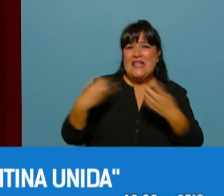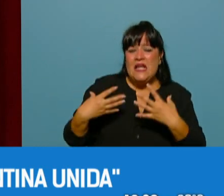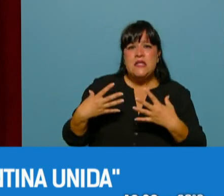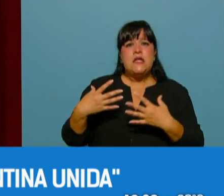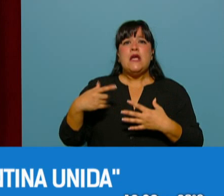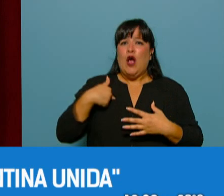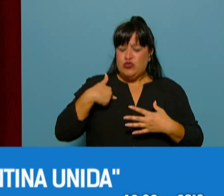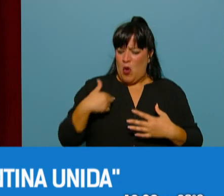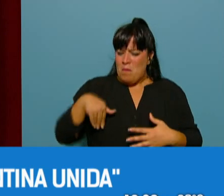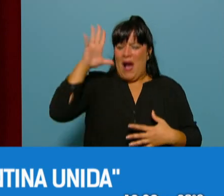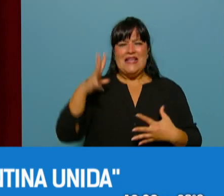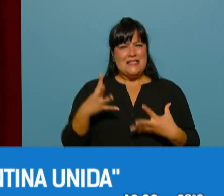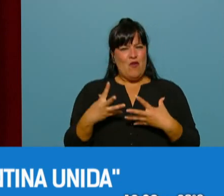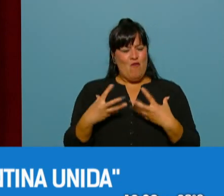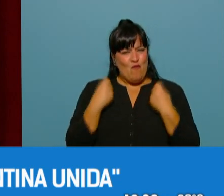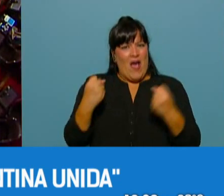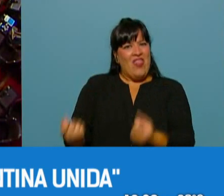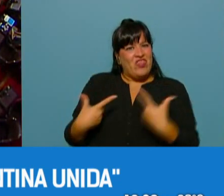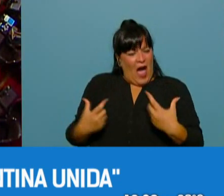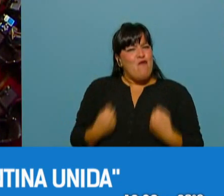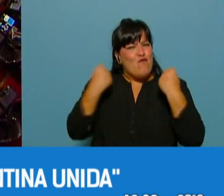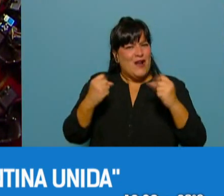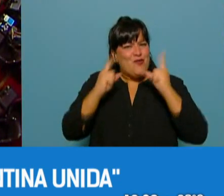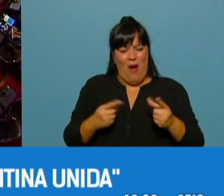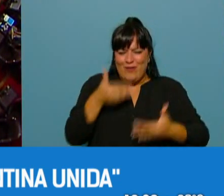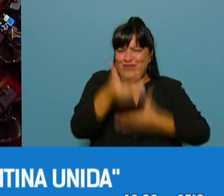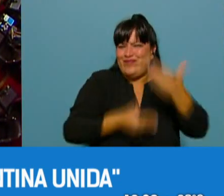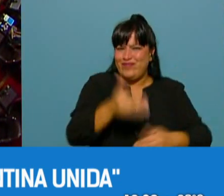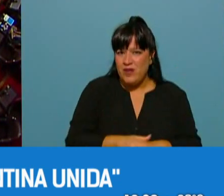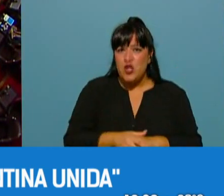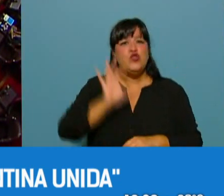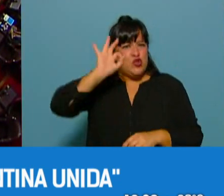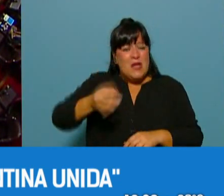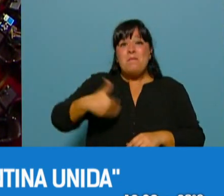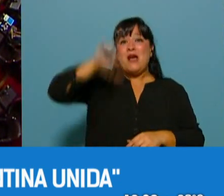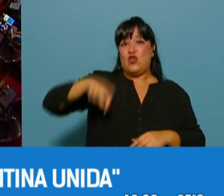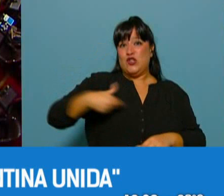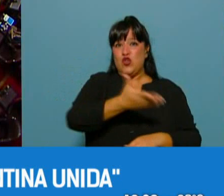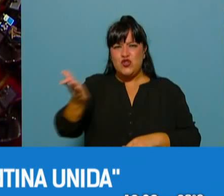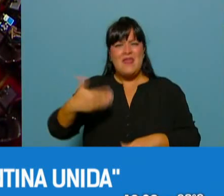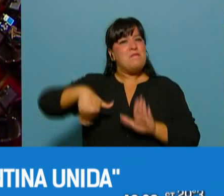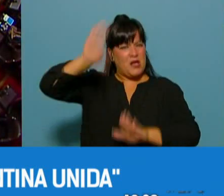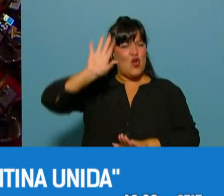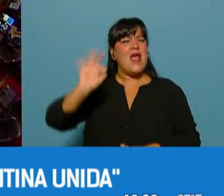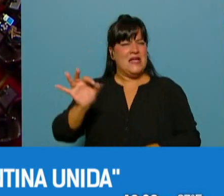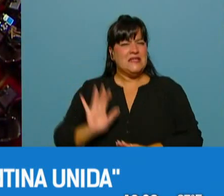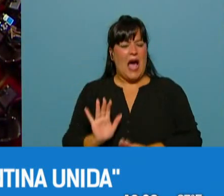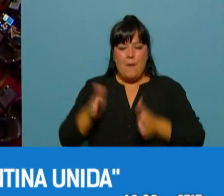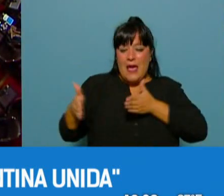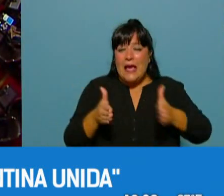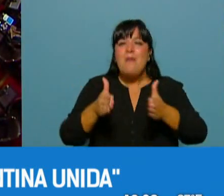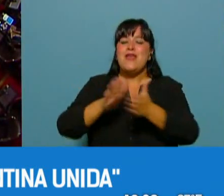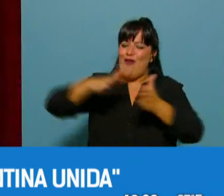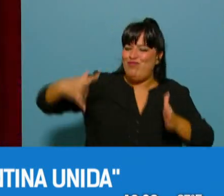más se templó mi espíritu. Sé muy bien que la inmensa mayoría de nuestro pueblo sabe que vamos en camino de